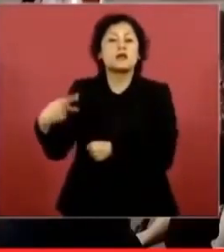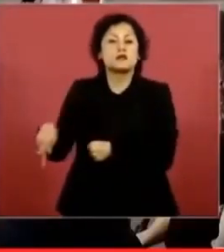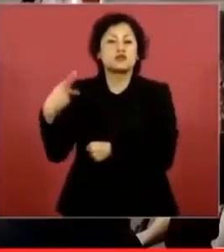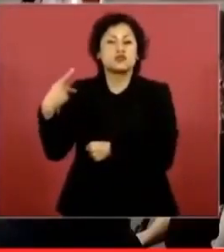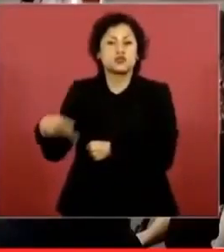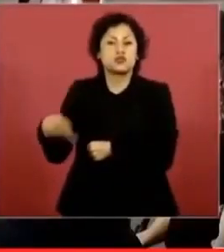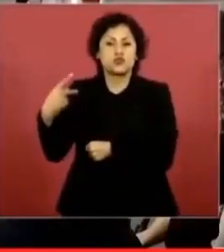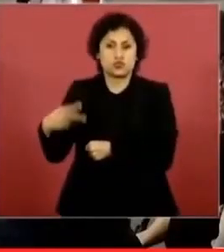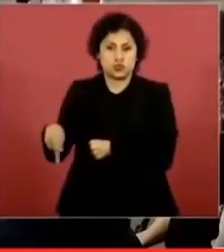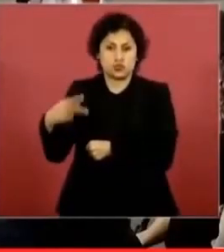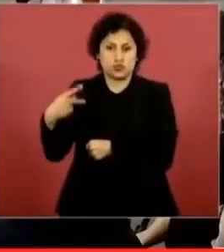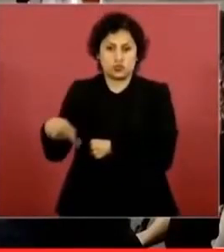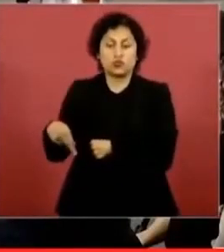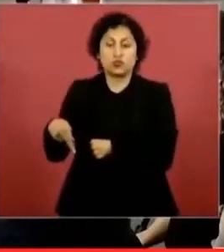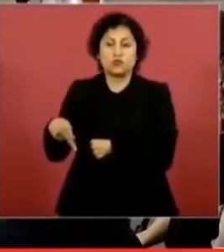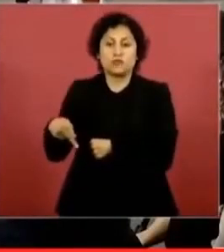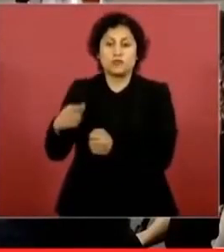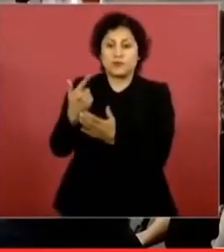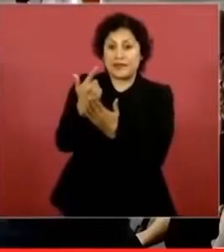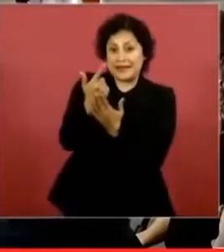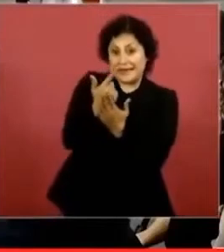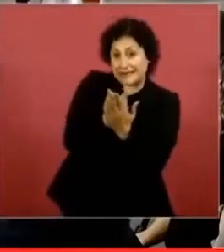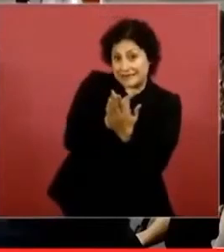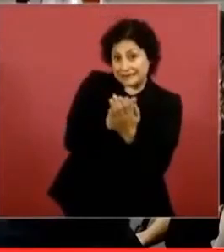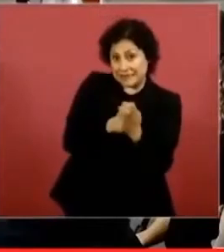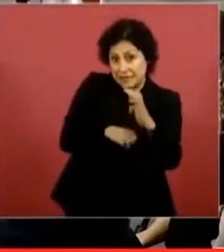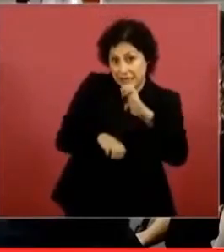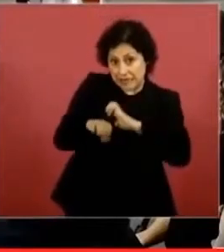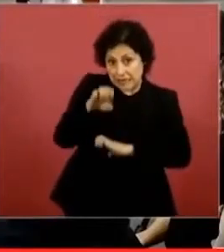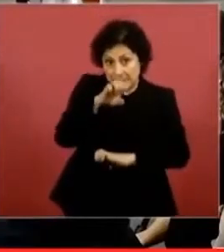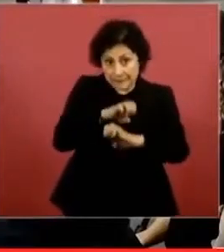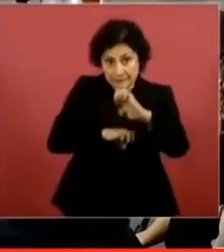empresarios que habían sido beneficiados